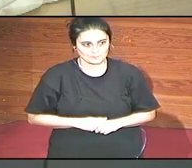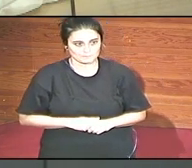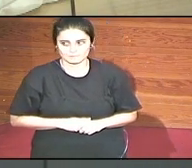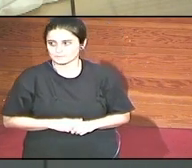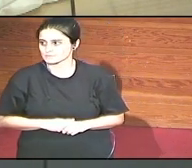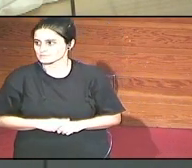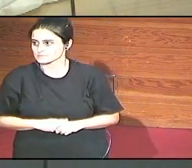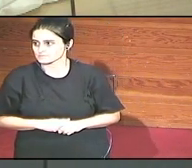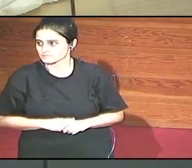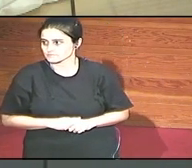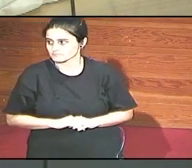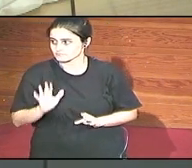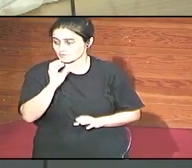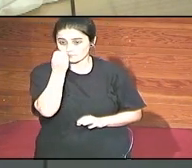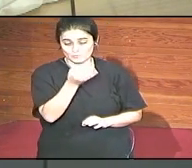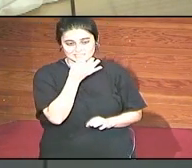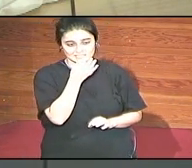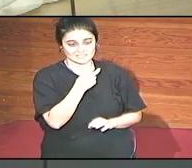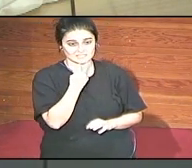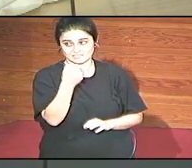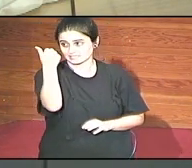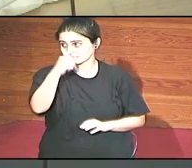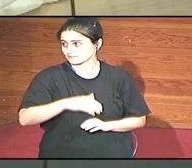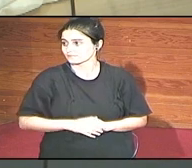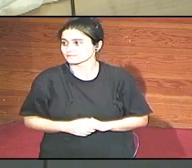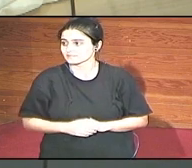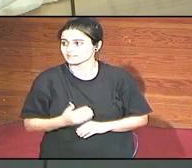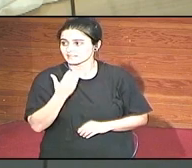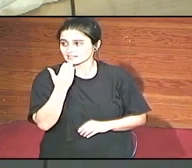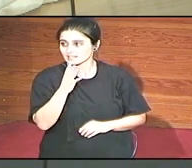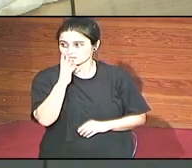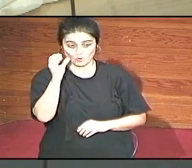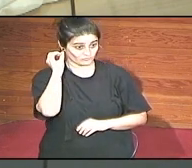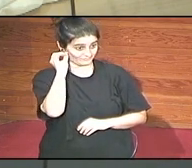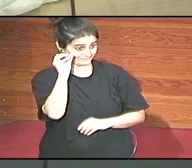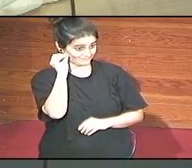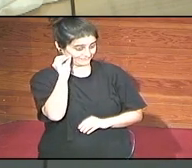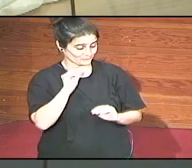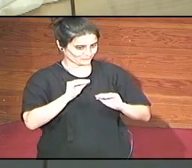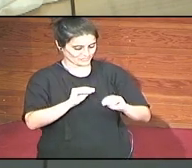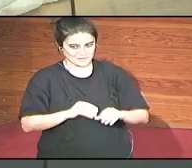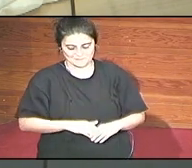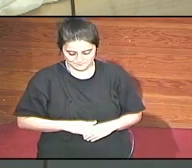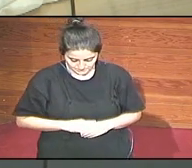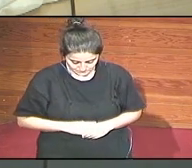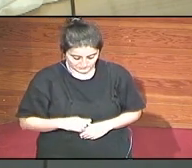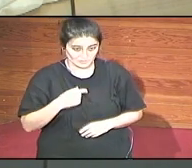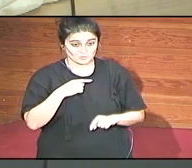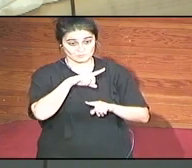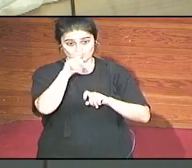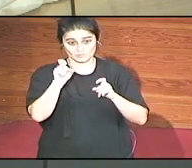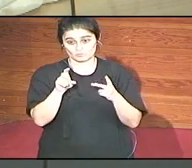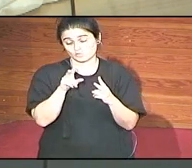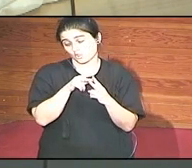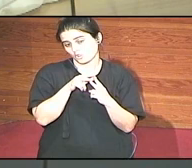buenas buenas tardes sí gracias por la conferencia tenía dos preguntas dos